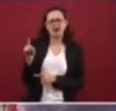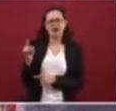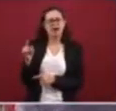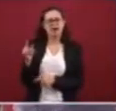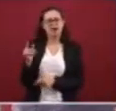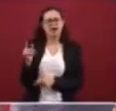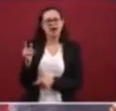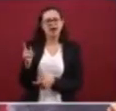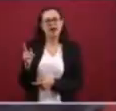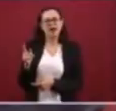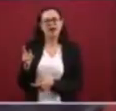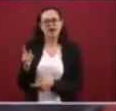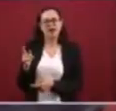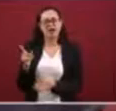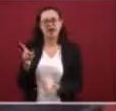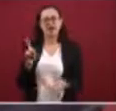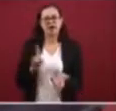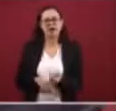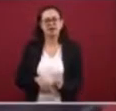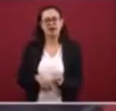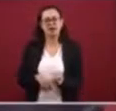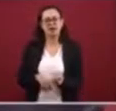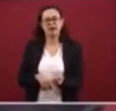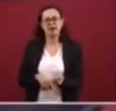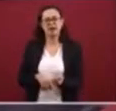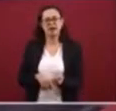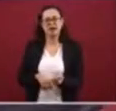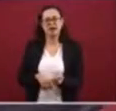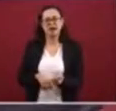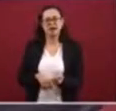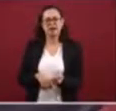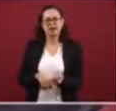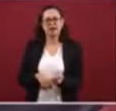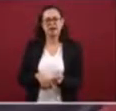en la declaración que le hizo